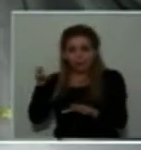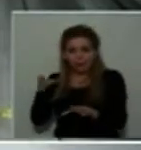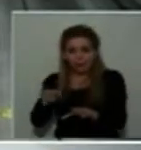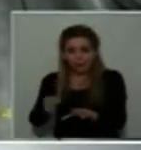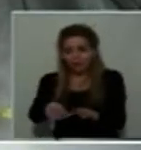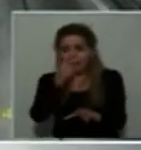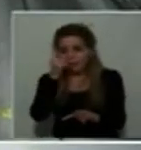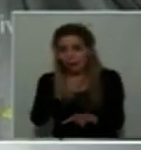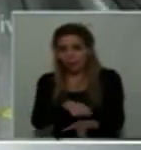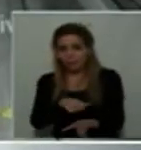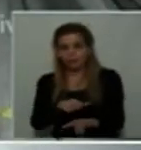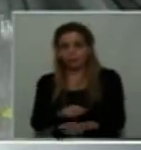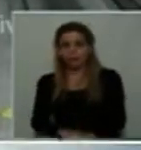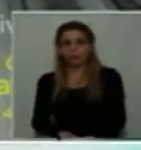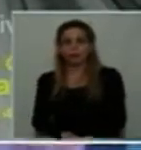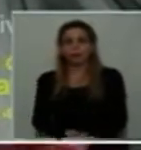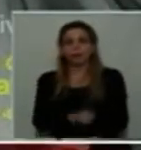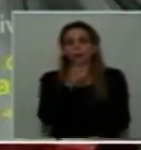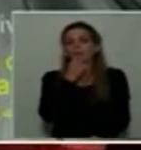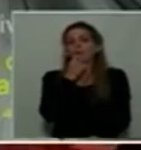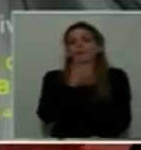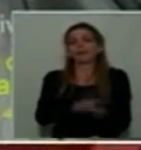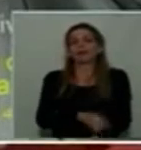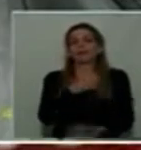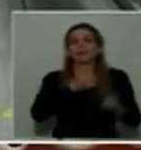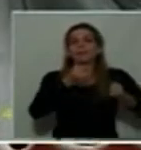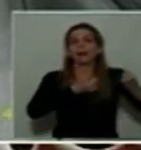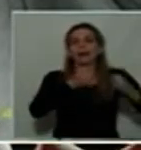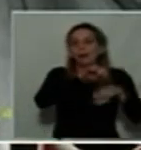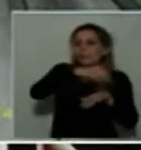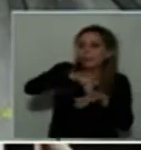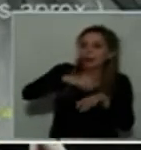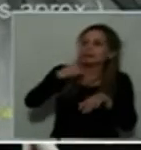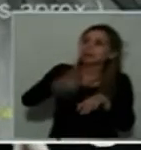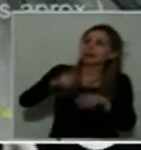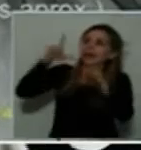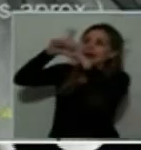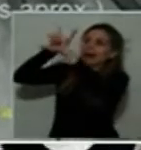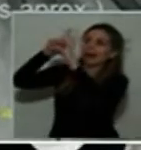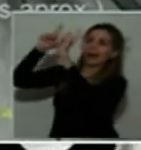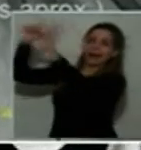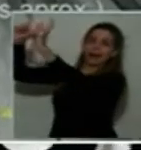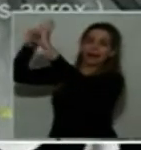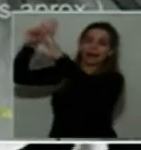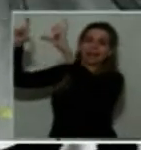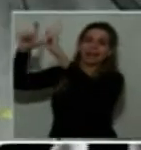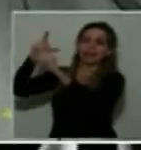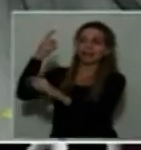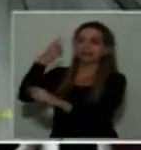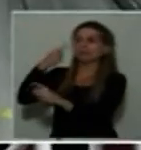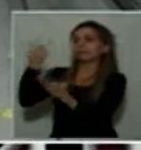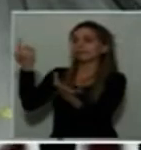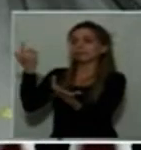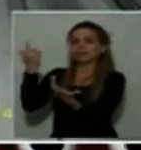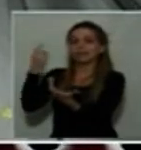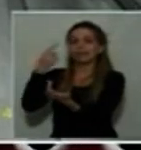si yo voy por la avenida Juan B. Justo, hay un cartel que dice a 40, y yo meto a 70 y choco, la culpa es mía. ¿O no?